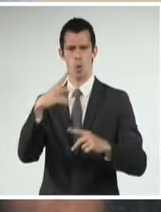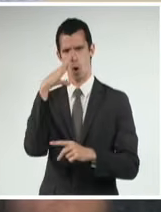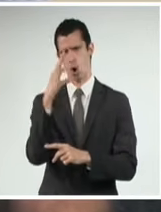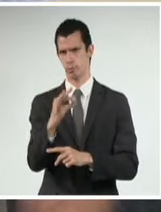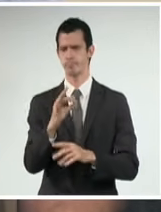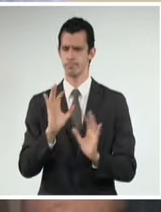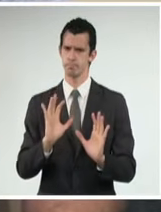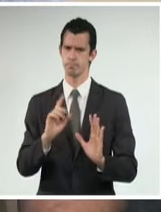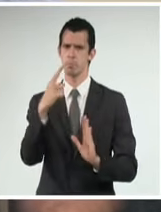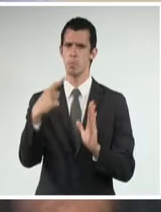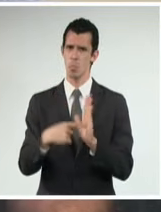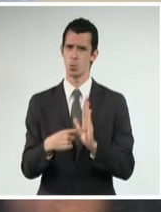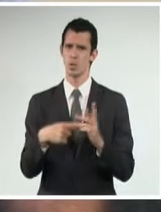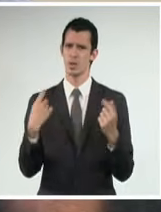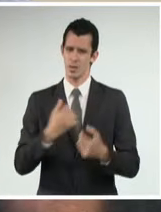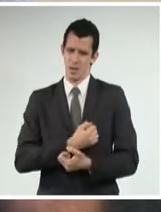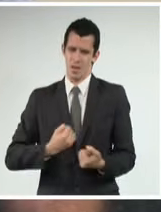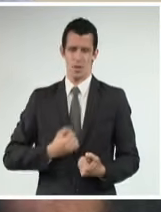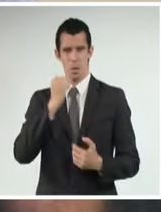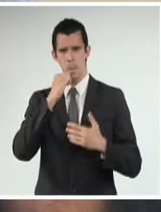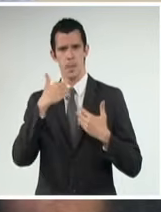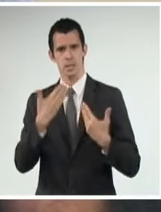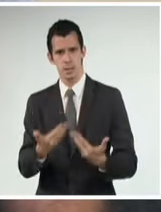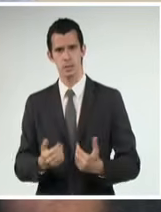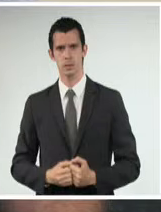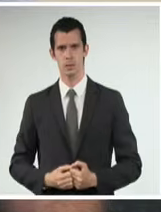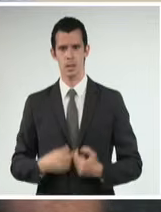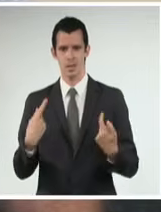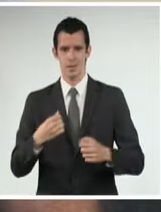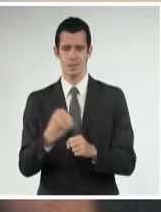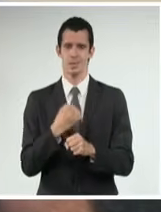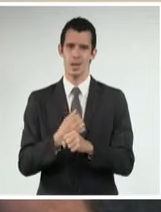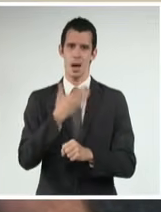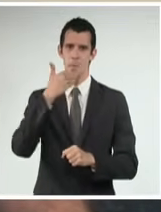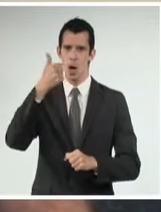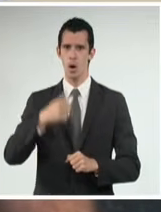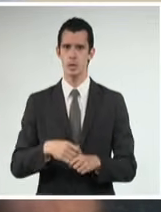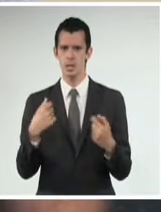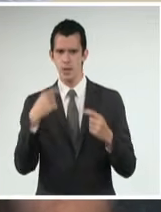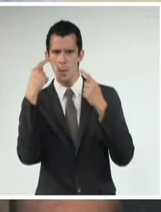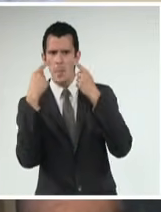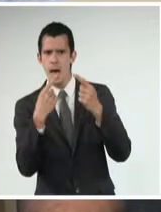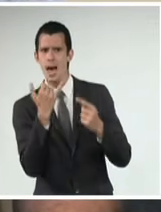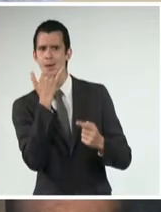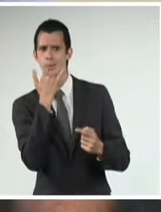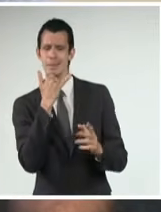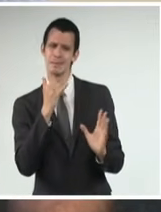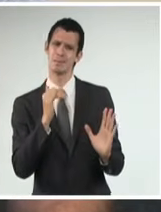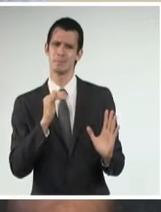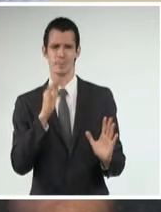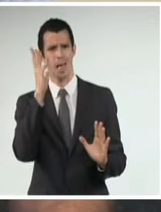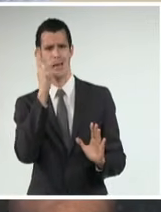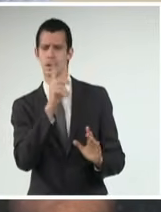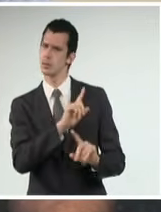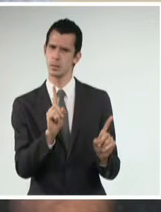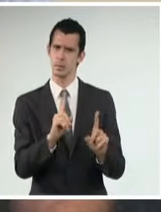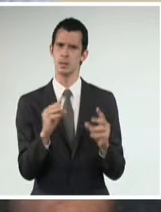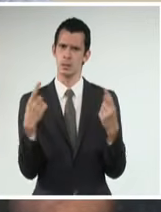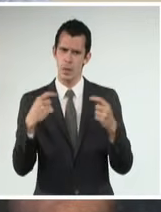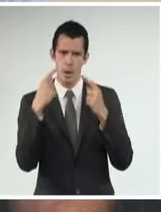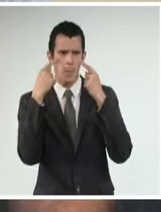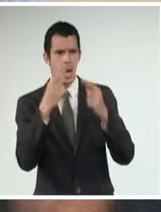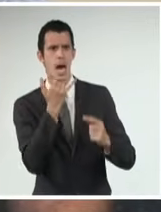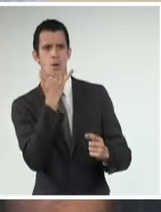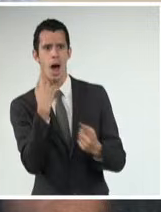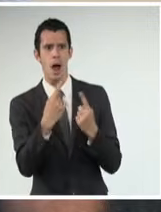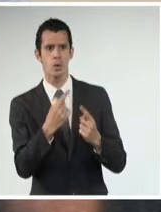hay que seguir esforzándose, hay que seguir siendo muy críticos en lo que no nos sale bien, en lo que no hacemos